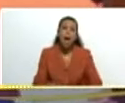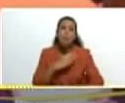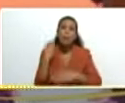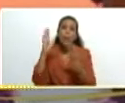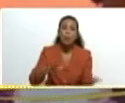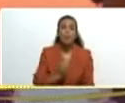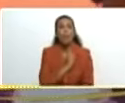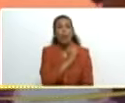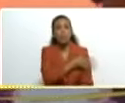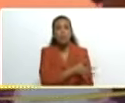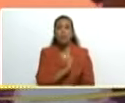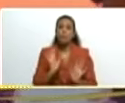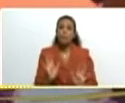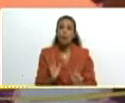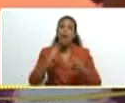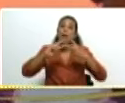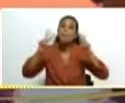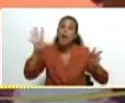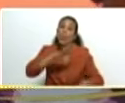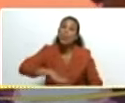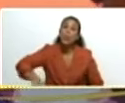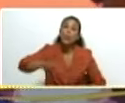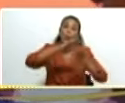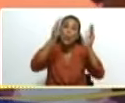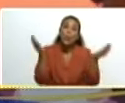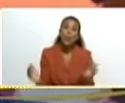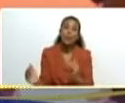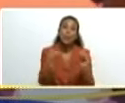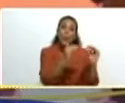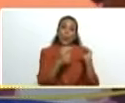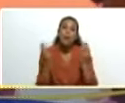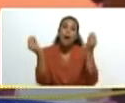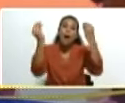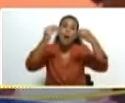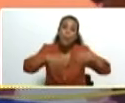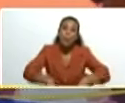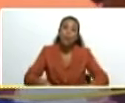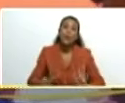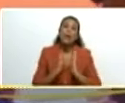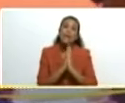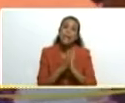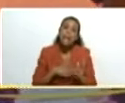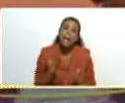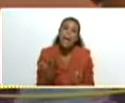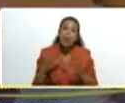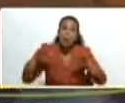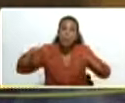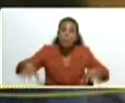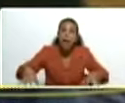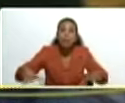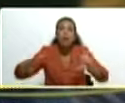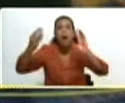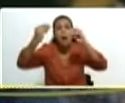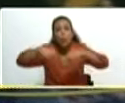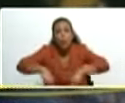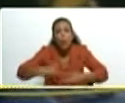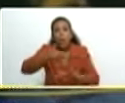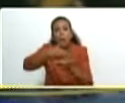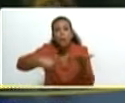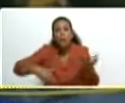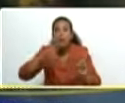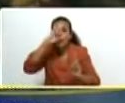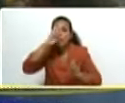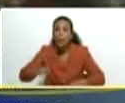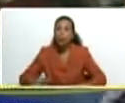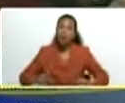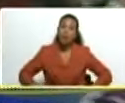al pueblo palestino. Queremos paz, queremos igualdad, queremos acuerdos, queremos dos estados, queremos